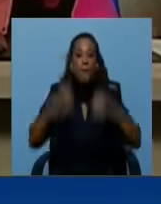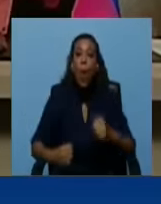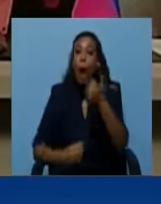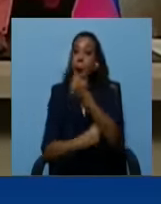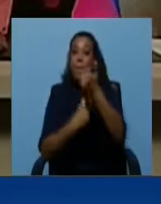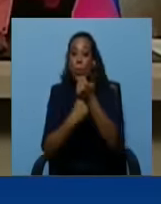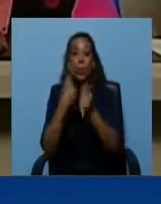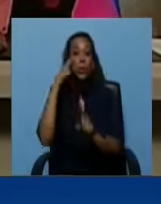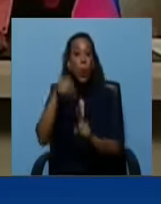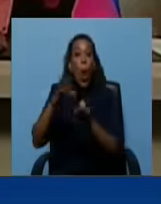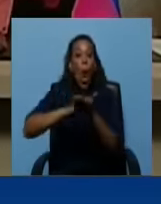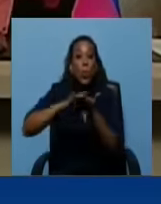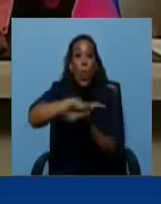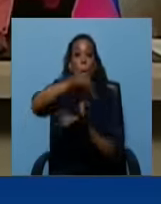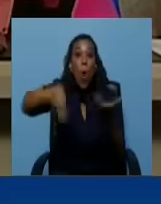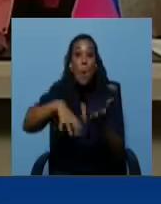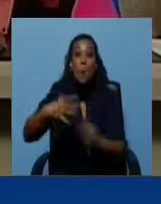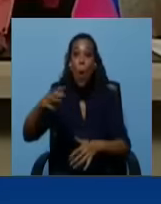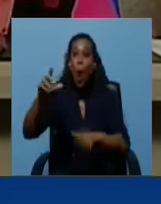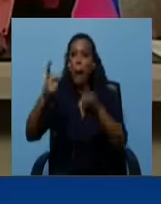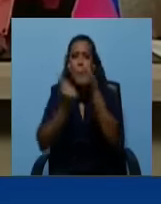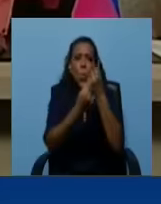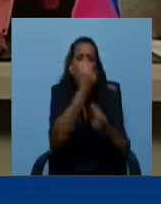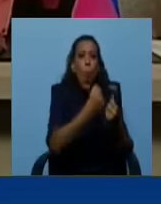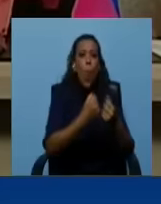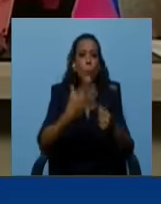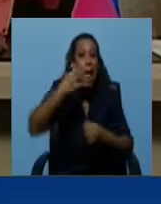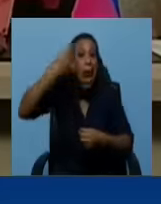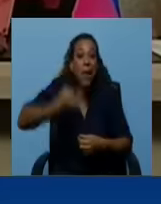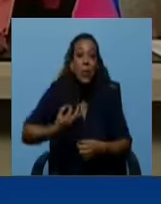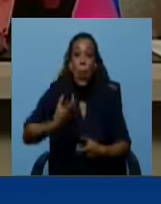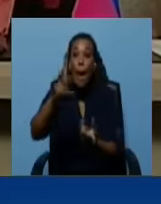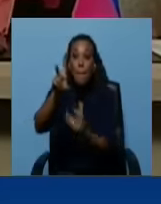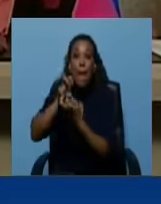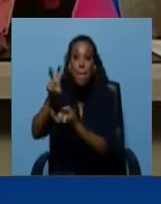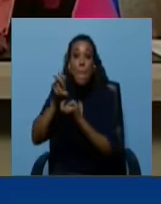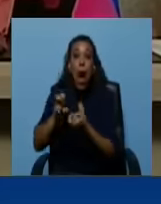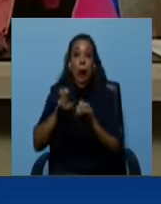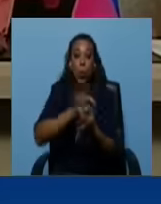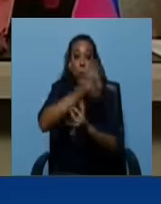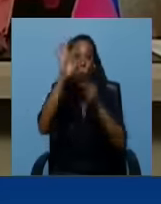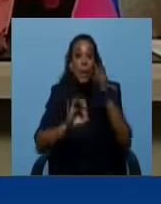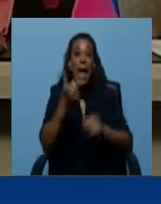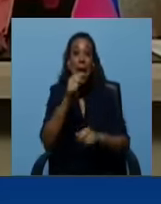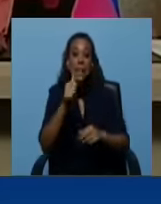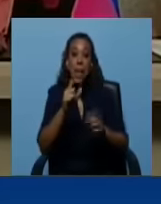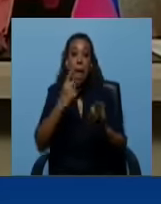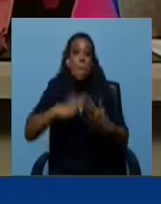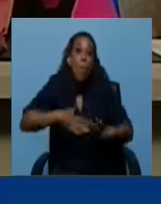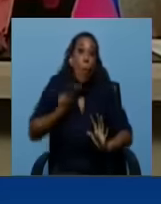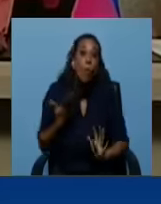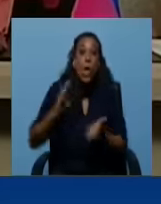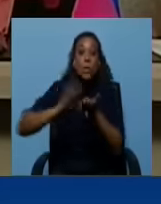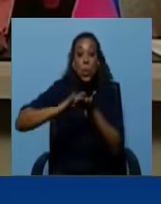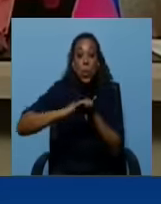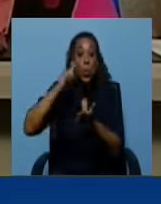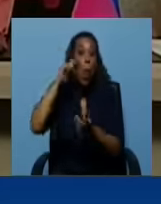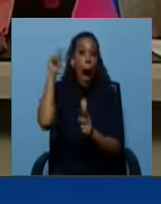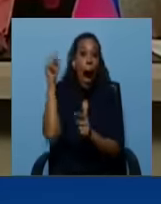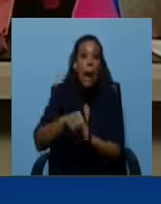apoyar, resolver los problemas logísticos y el financiamiento de los 10 motores que podían